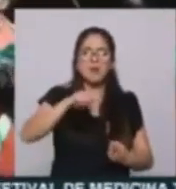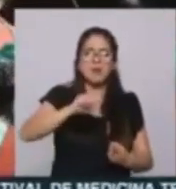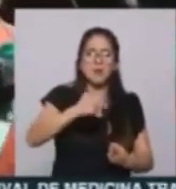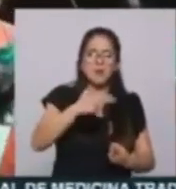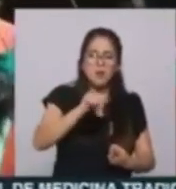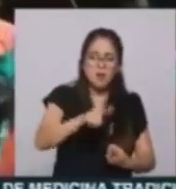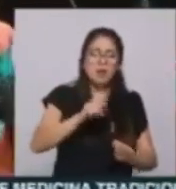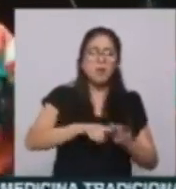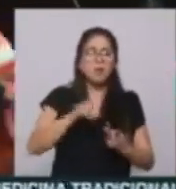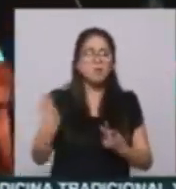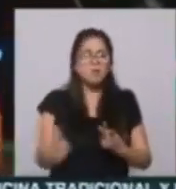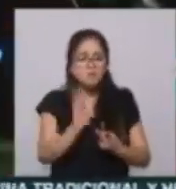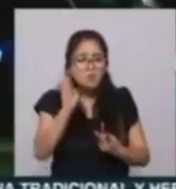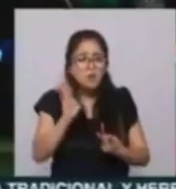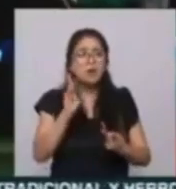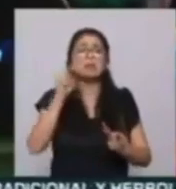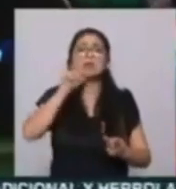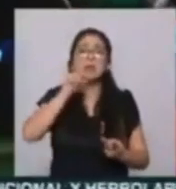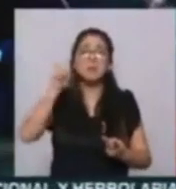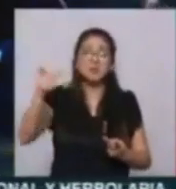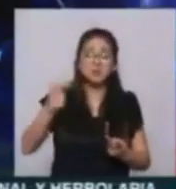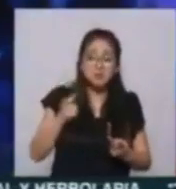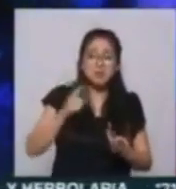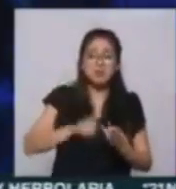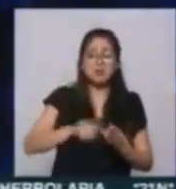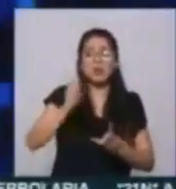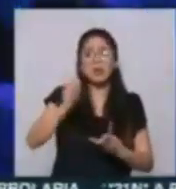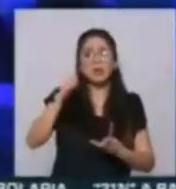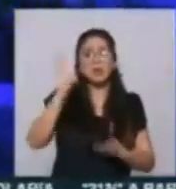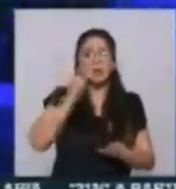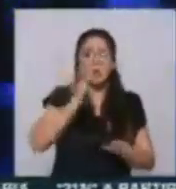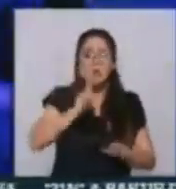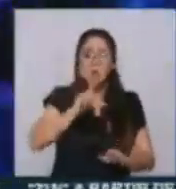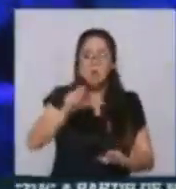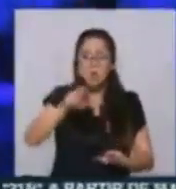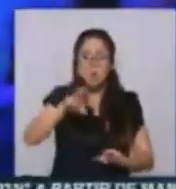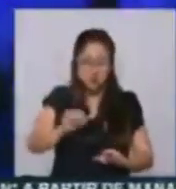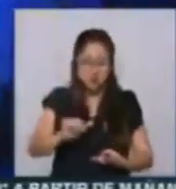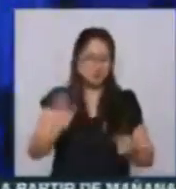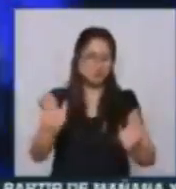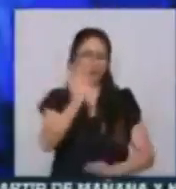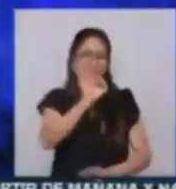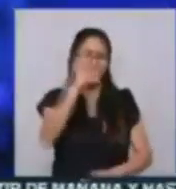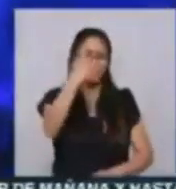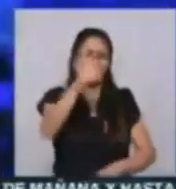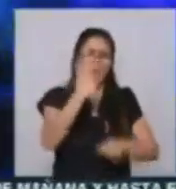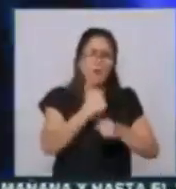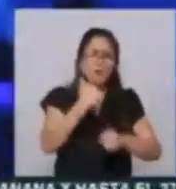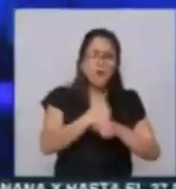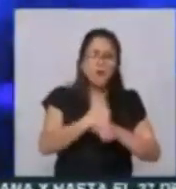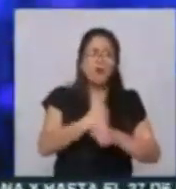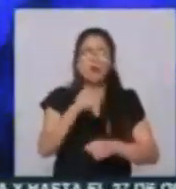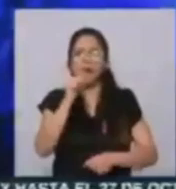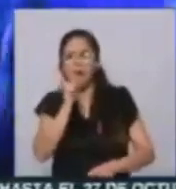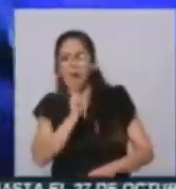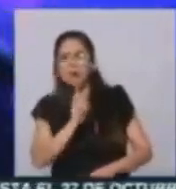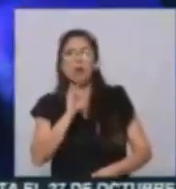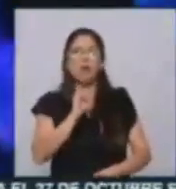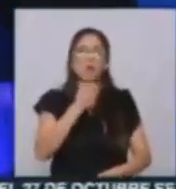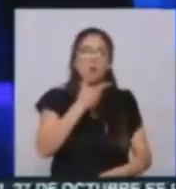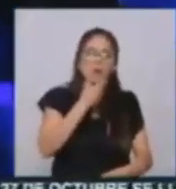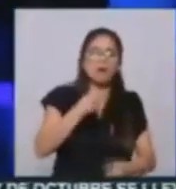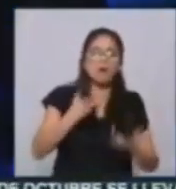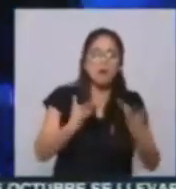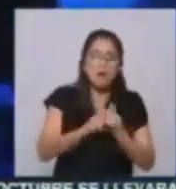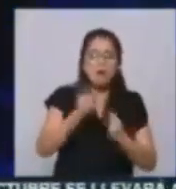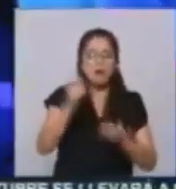brujas, en Xochimilco existe también la Llorona. Los abuelos, yo creo que a ustedes también les habrán contado acerca de la Llorona, y por tal motivo